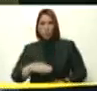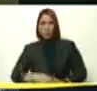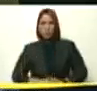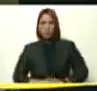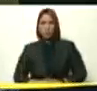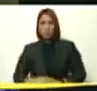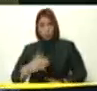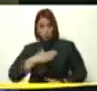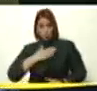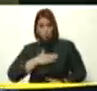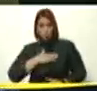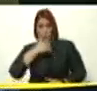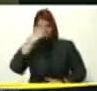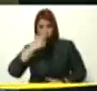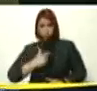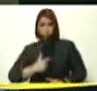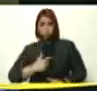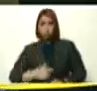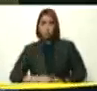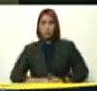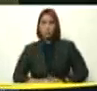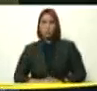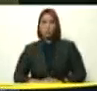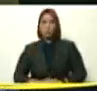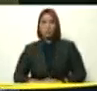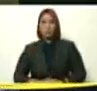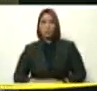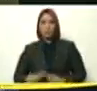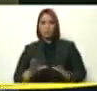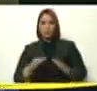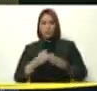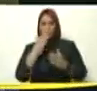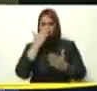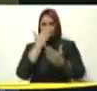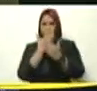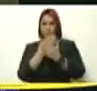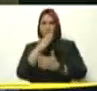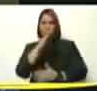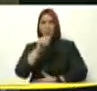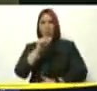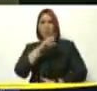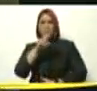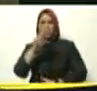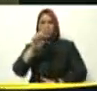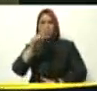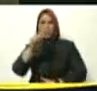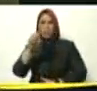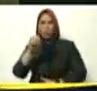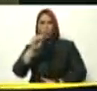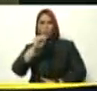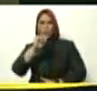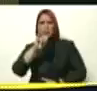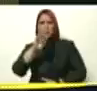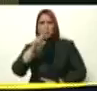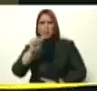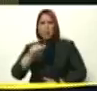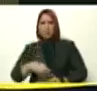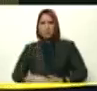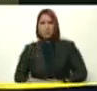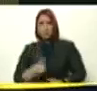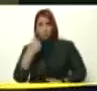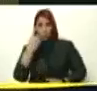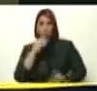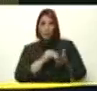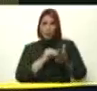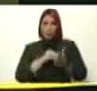Yo personalmente me reuní con Barreto Sira una vez,